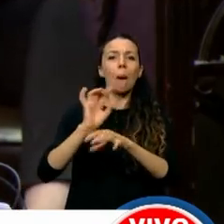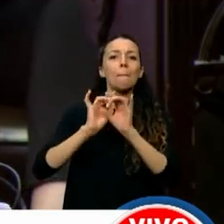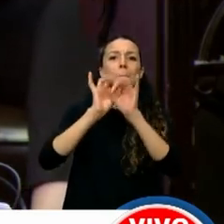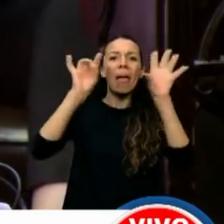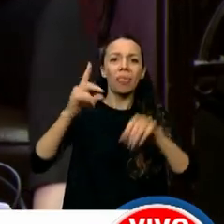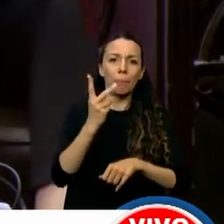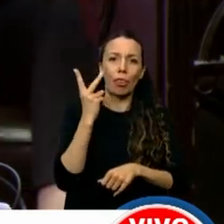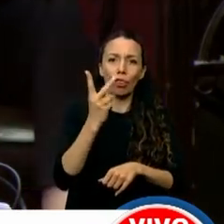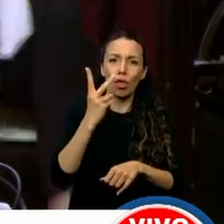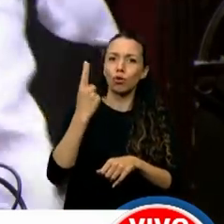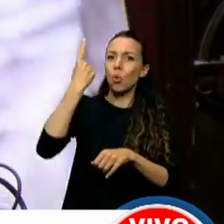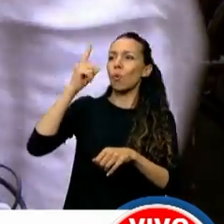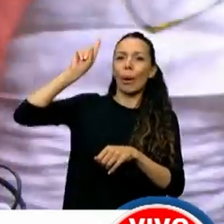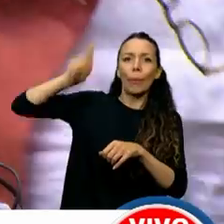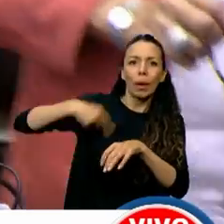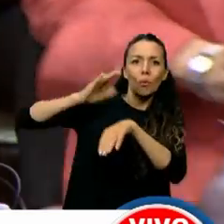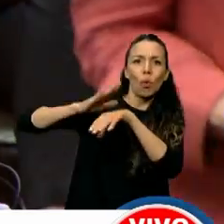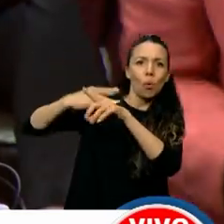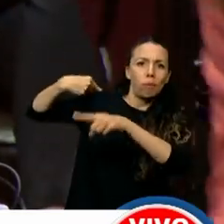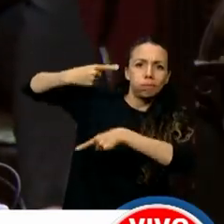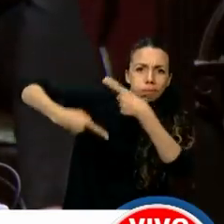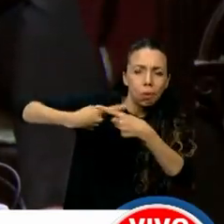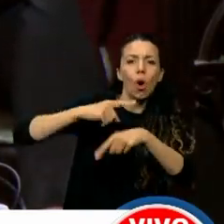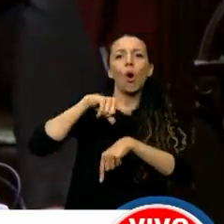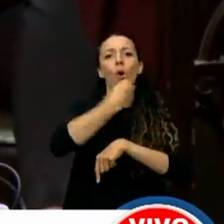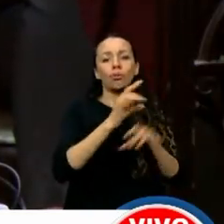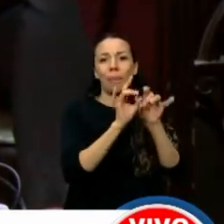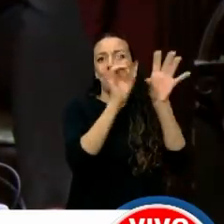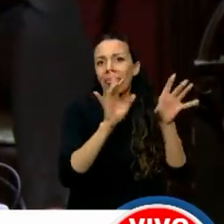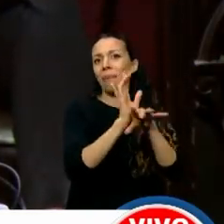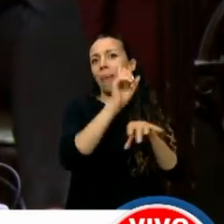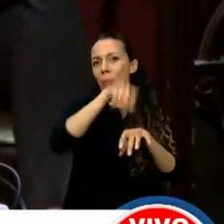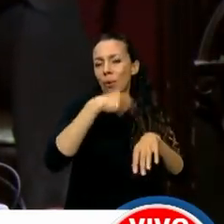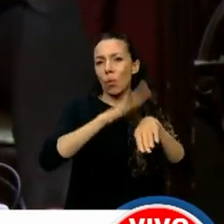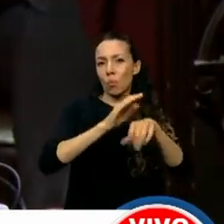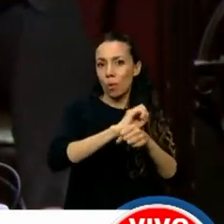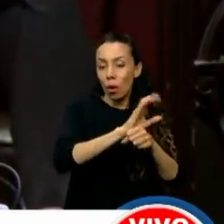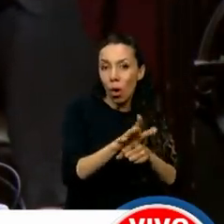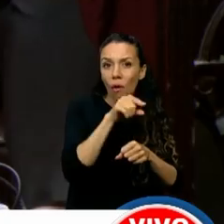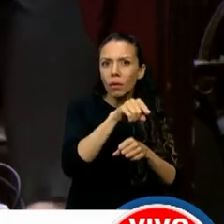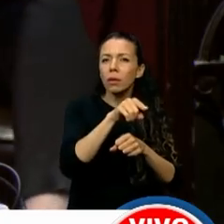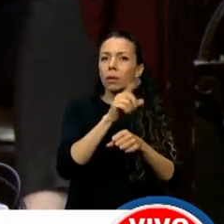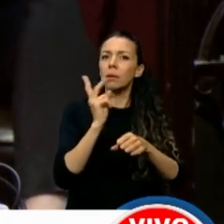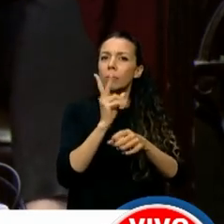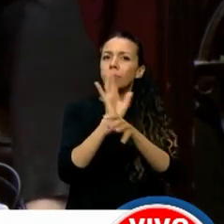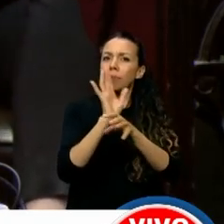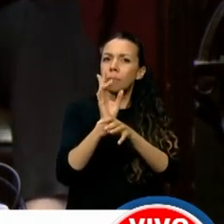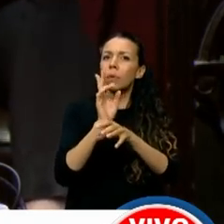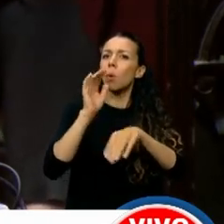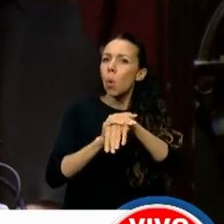la sanitaria han aparecido en marcando y con notando todo el desarrollo